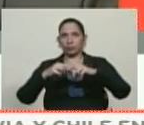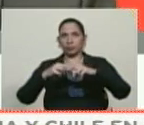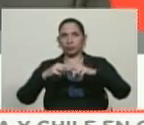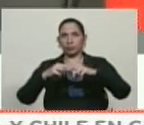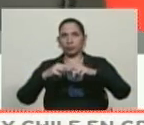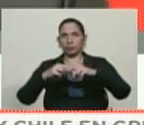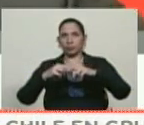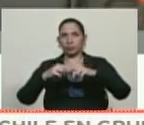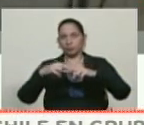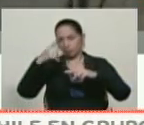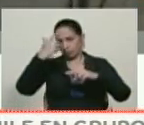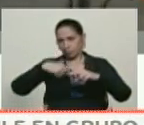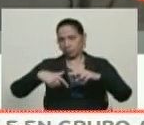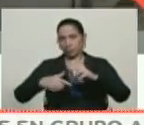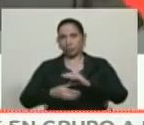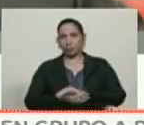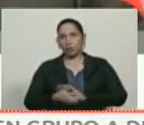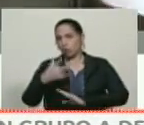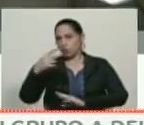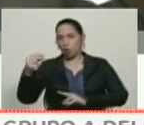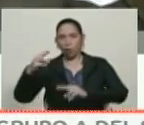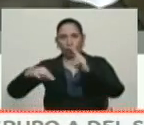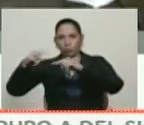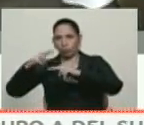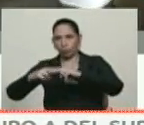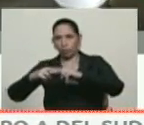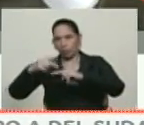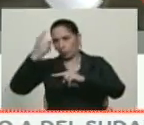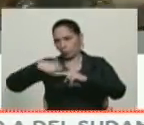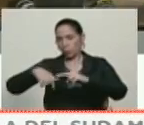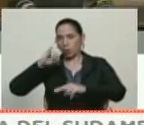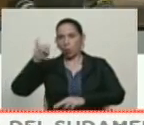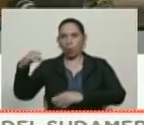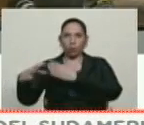es la postura del Juan Guaidó.